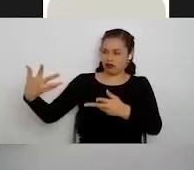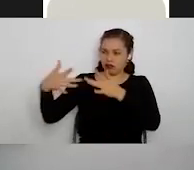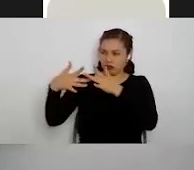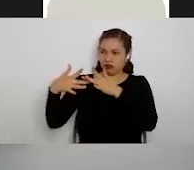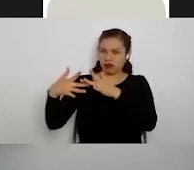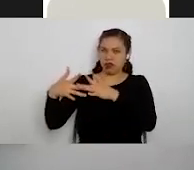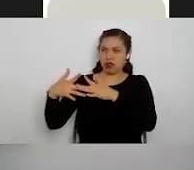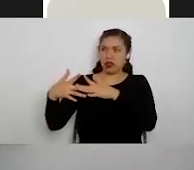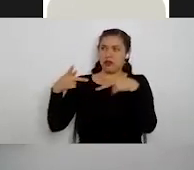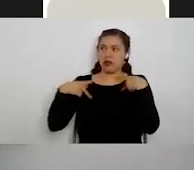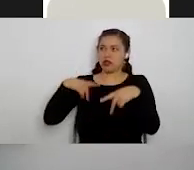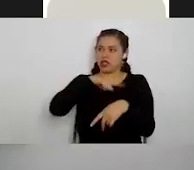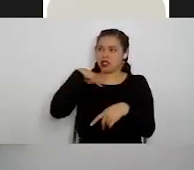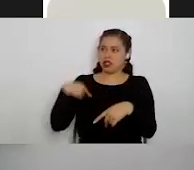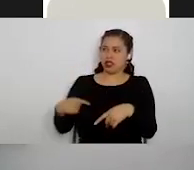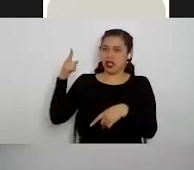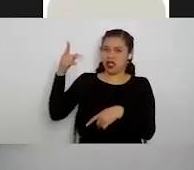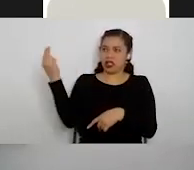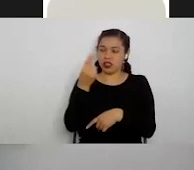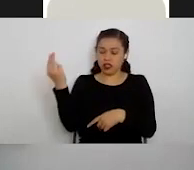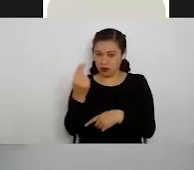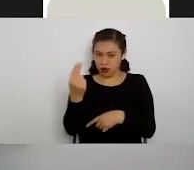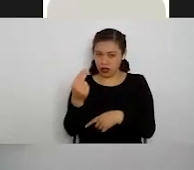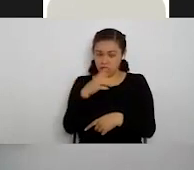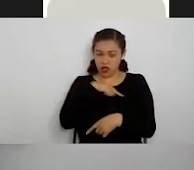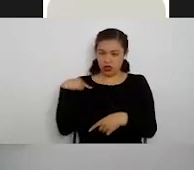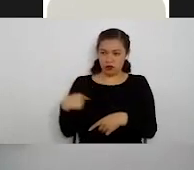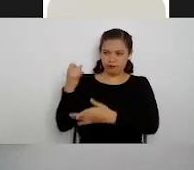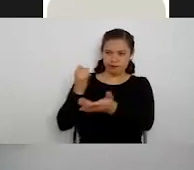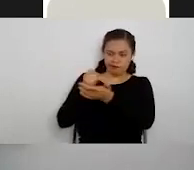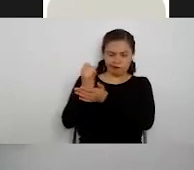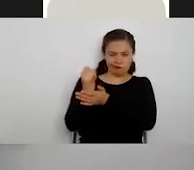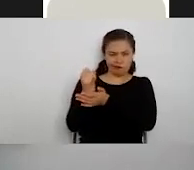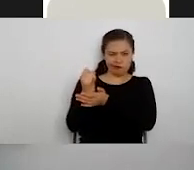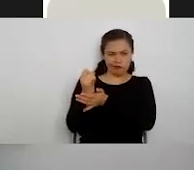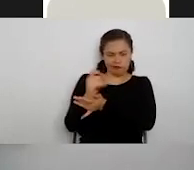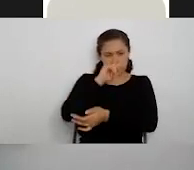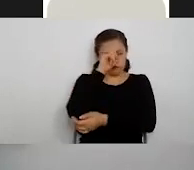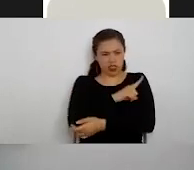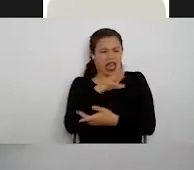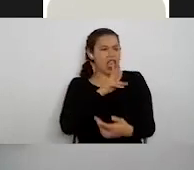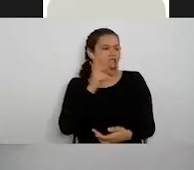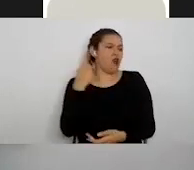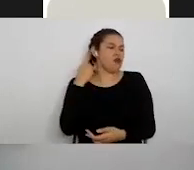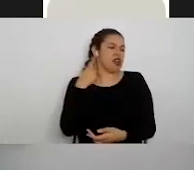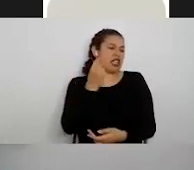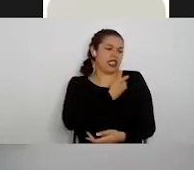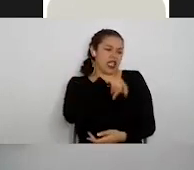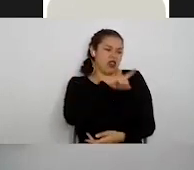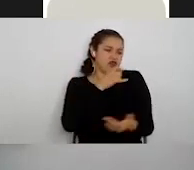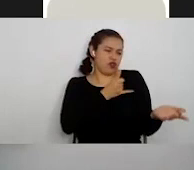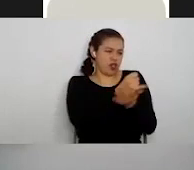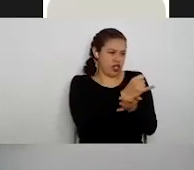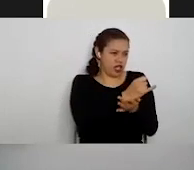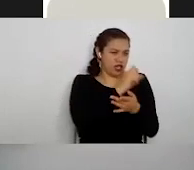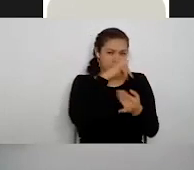chinos. Y que si los chinos deciden algo, como lo que hicieron con la política de salud, ellos no hicieron lo mismo que